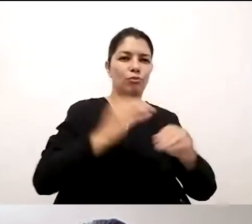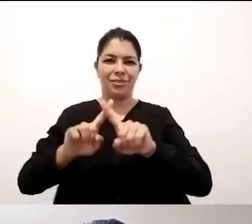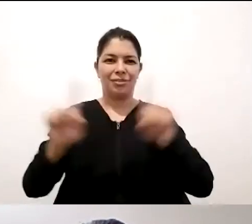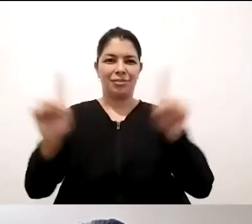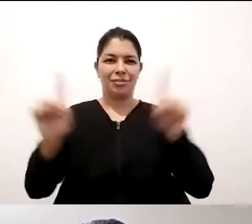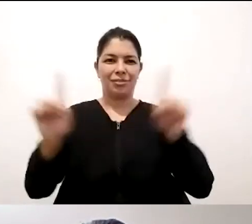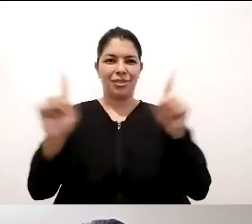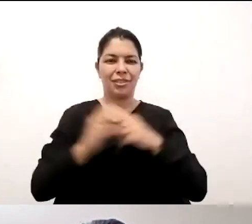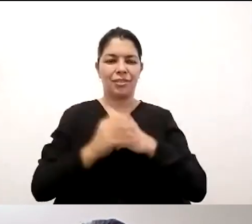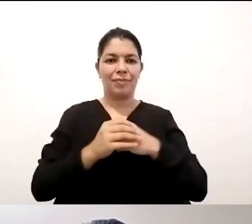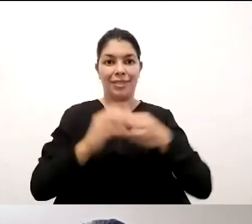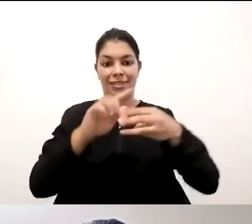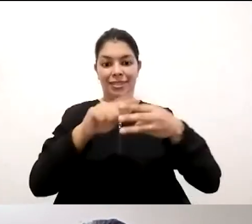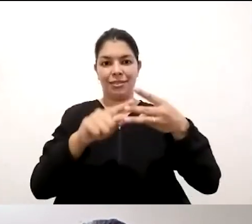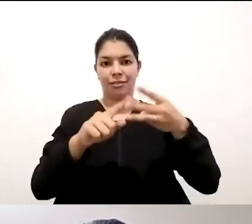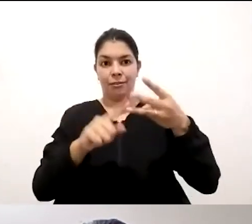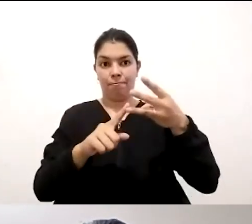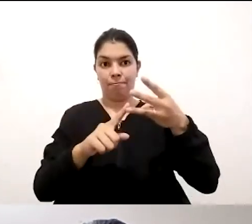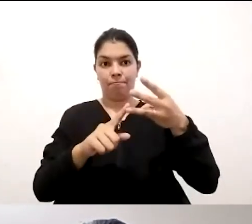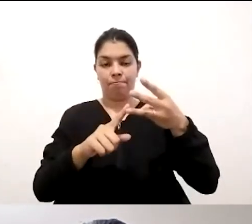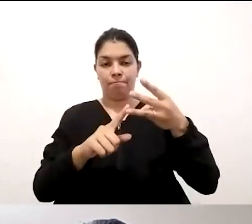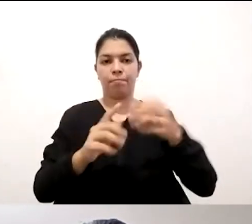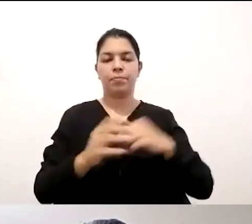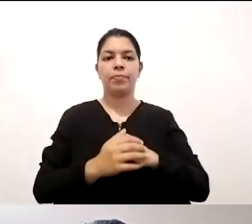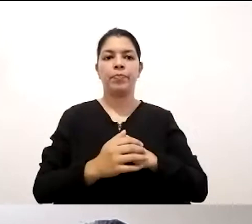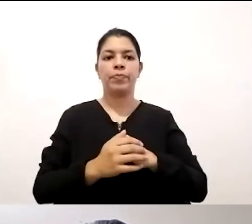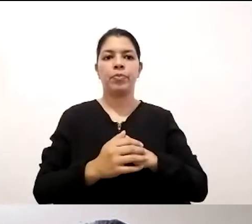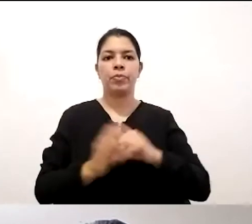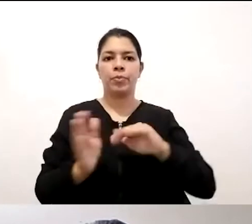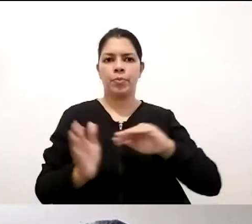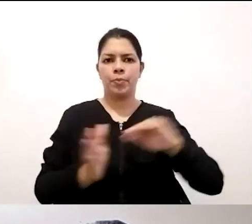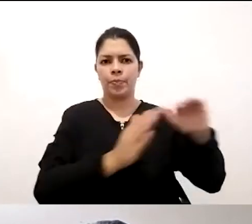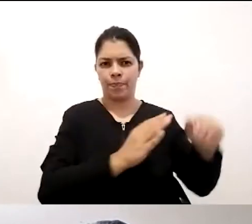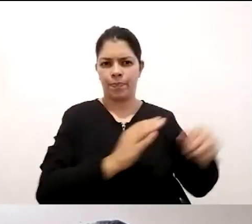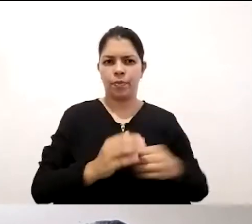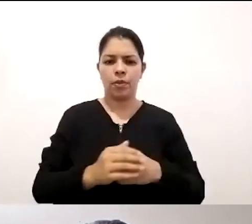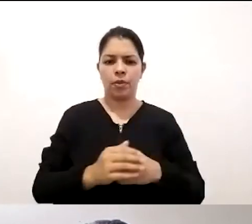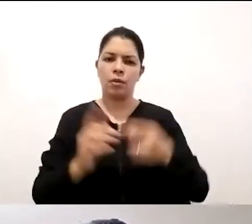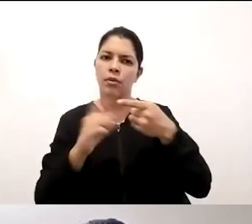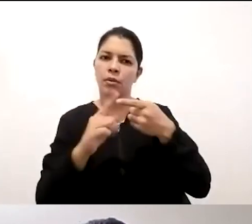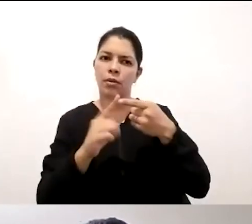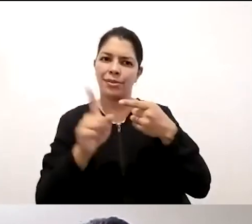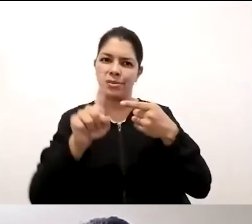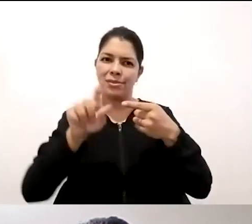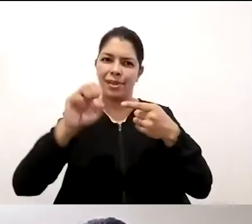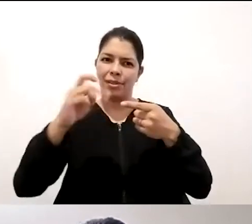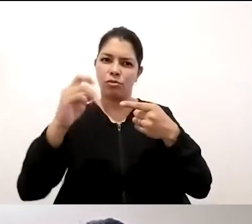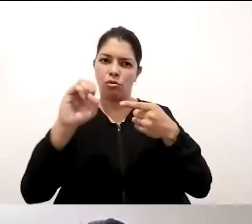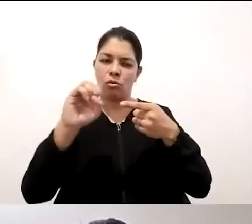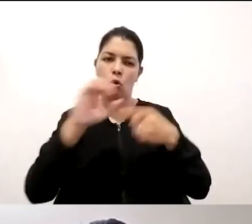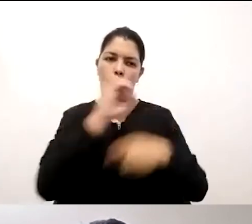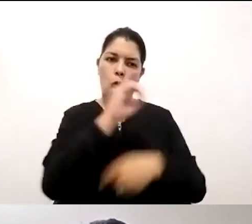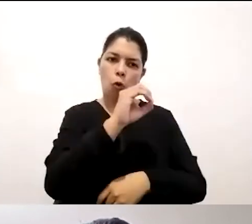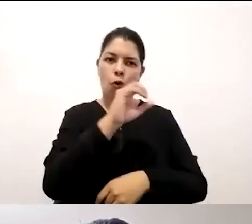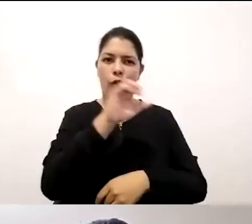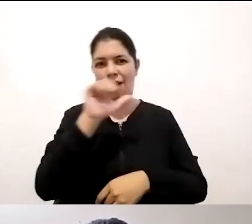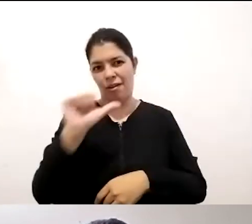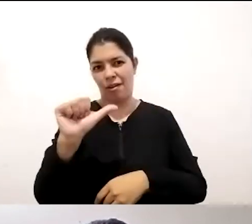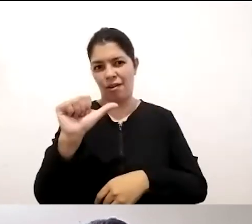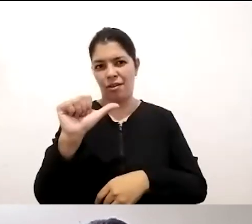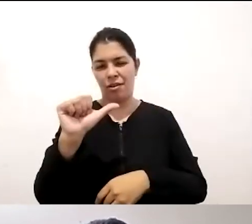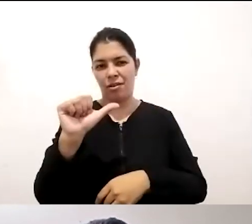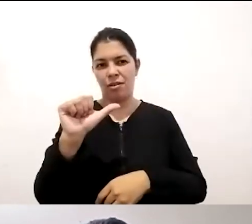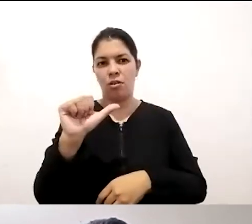Entonces, al hablar de las personas que nacen con sexo masculino o con sexo femenino y quienes nacen